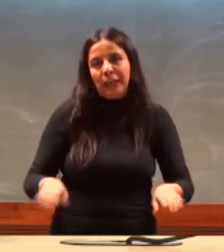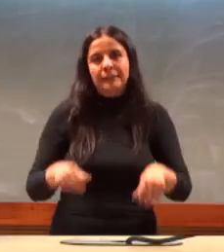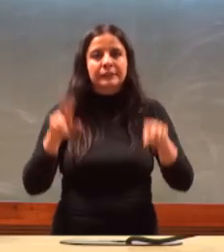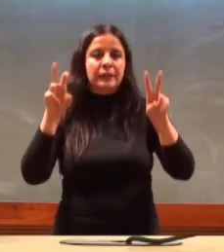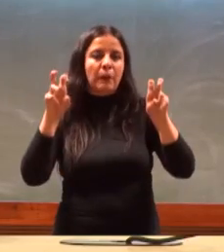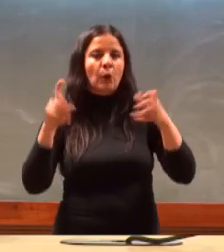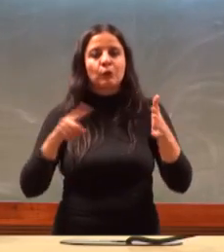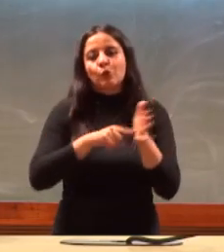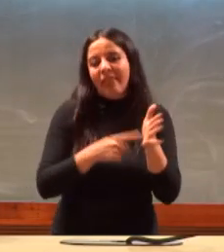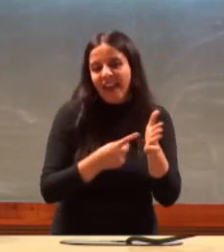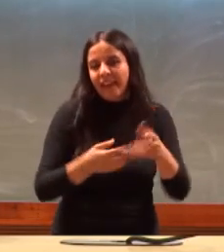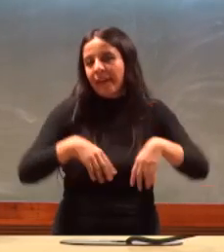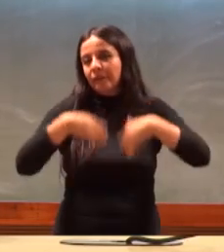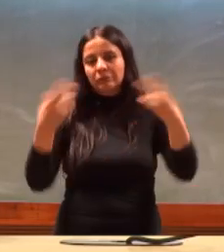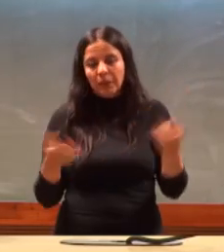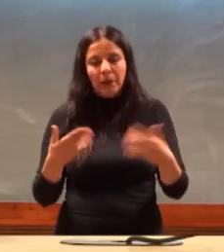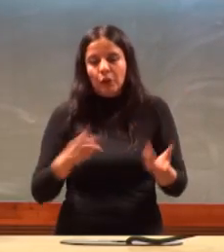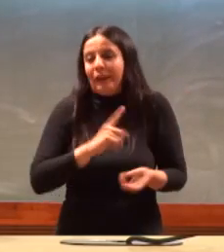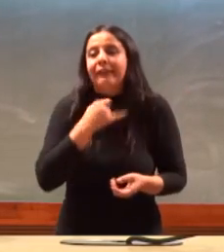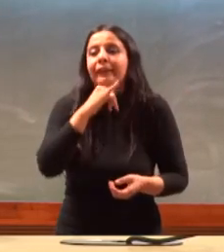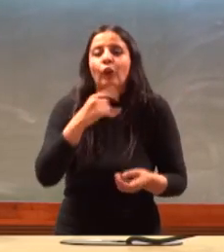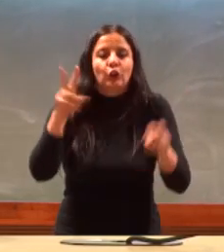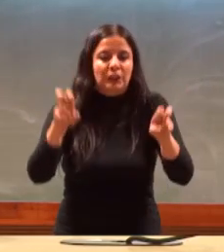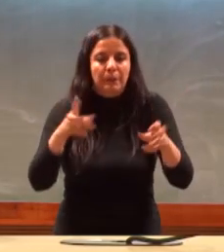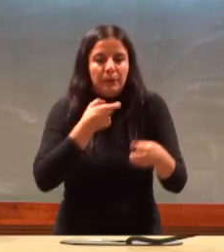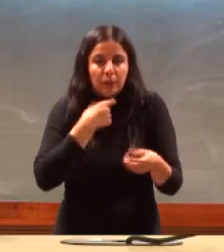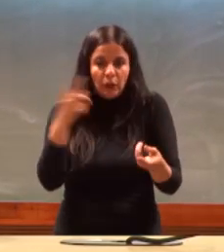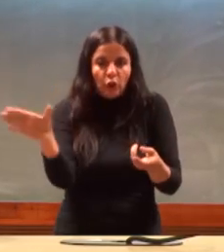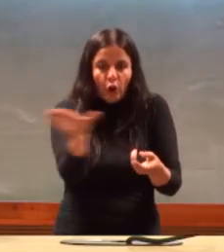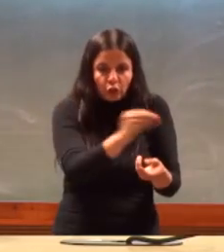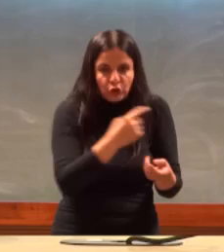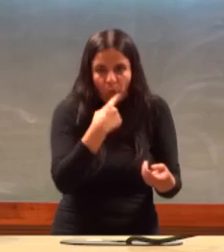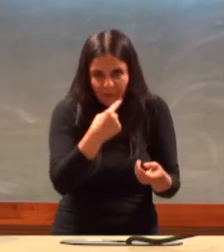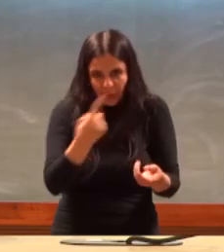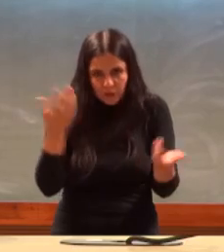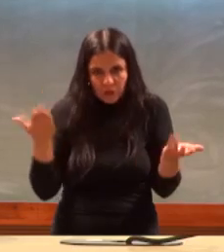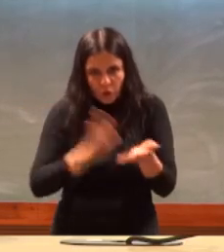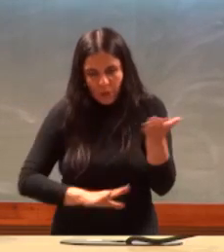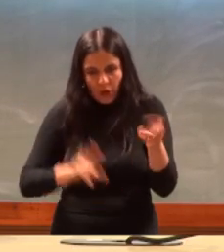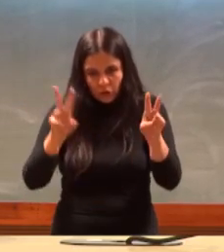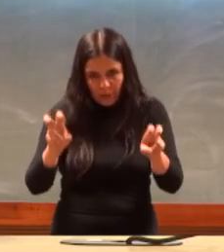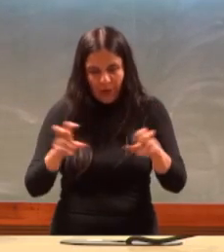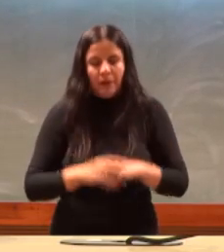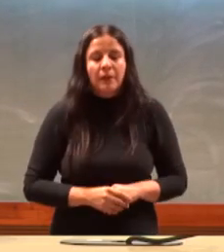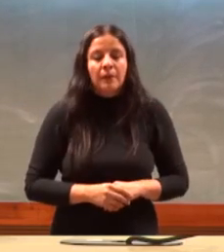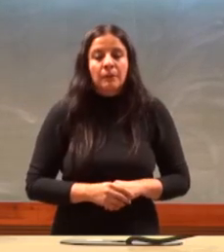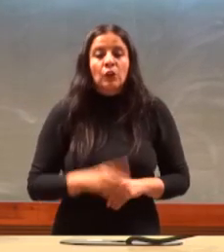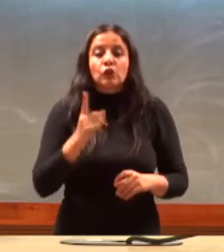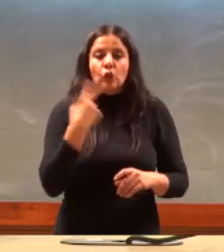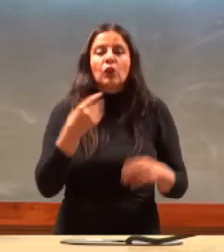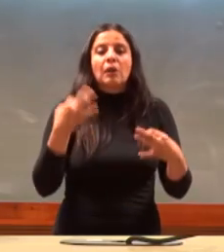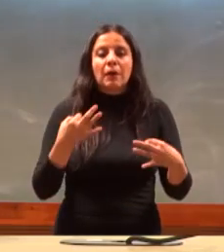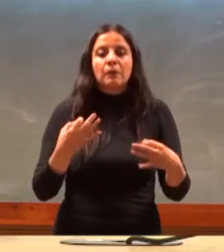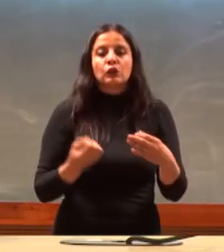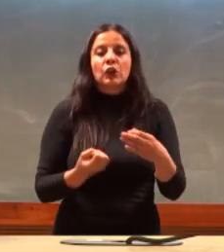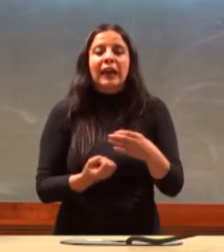lo que queremos que estos temas se han hechos de forma participativa y para que sean de forma participativa creemos que tenemos que generar medios y espacios